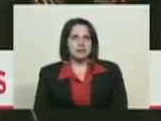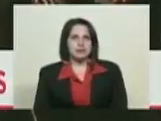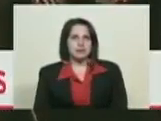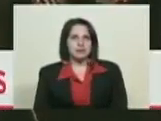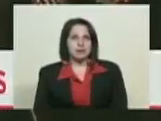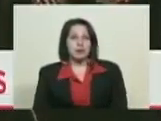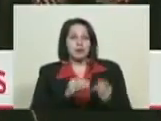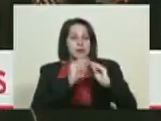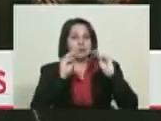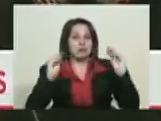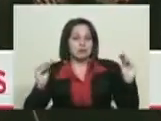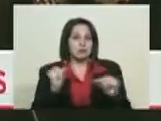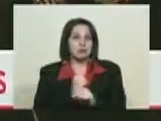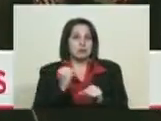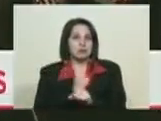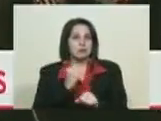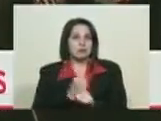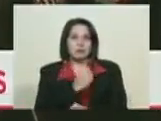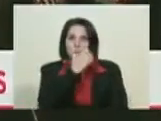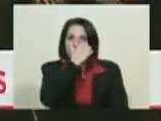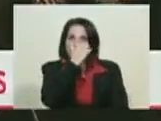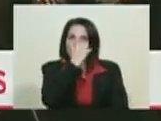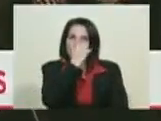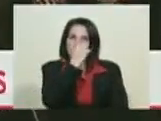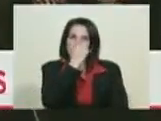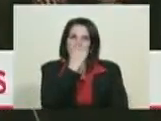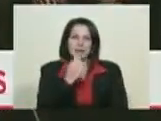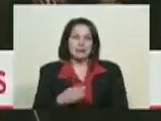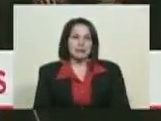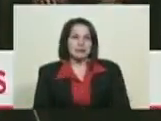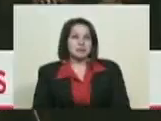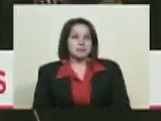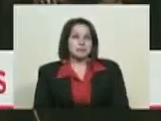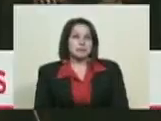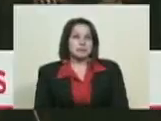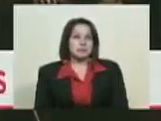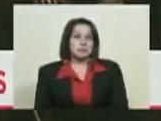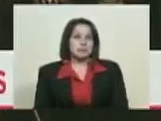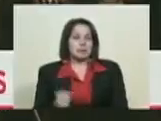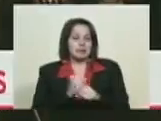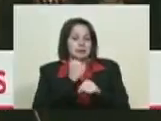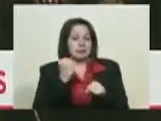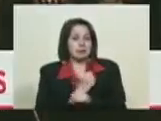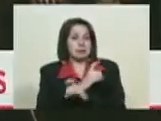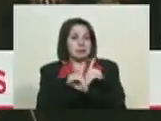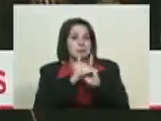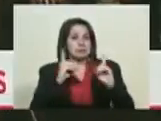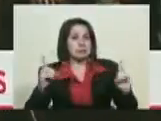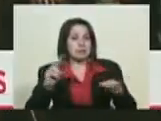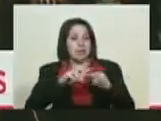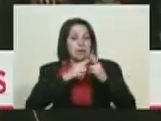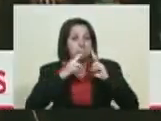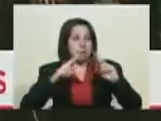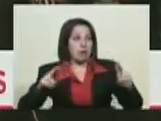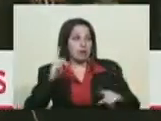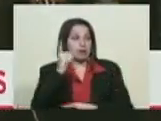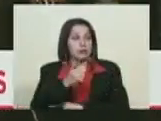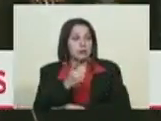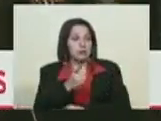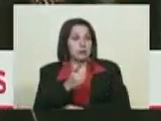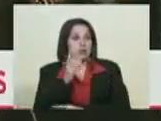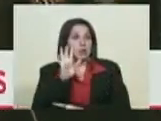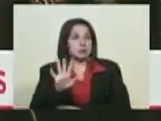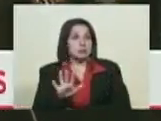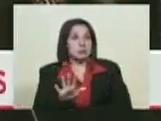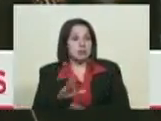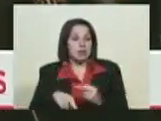Los llamo al trabajo constructivo. Al trabajo democrático, a la paz. Así debe ser, ¿verdad?